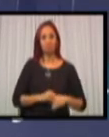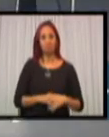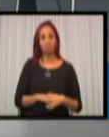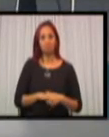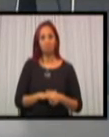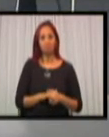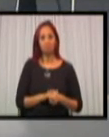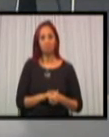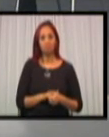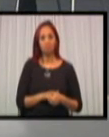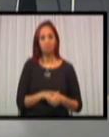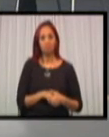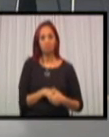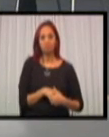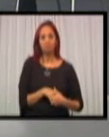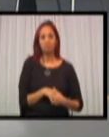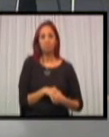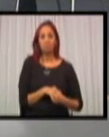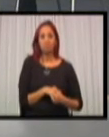bien, don Jairo.